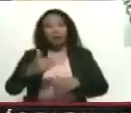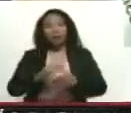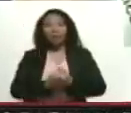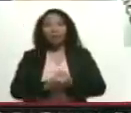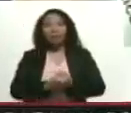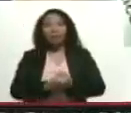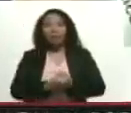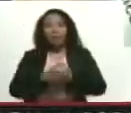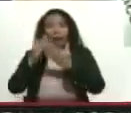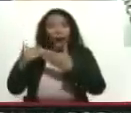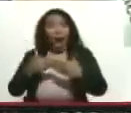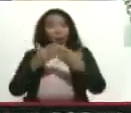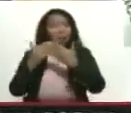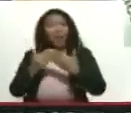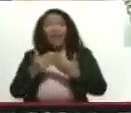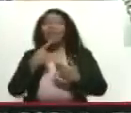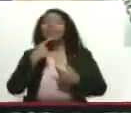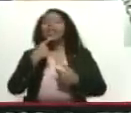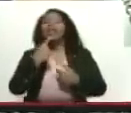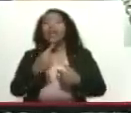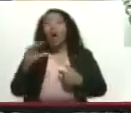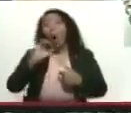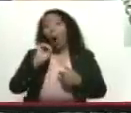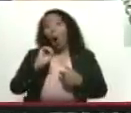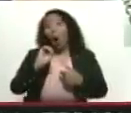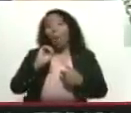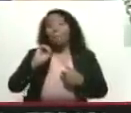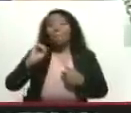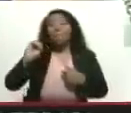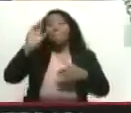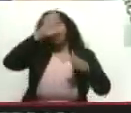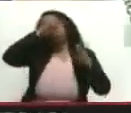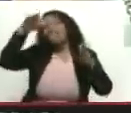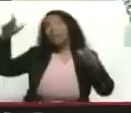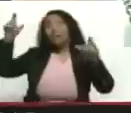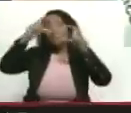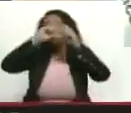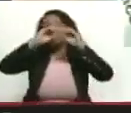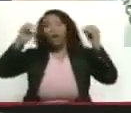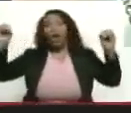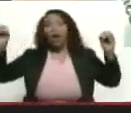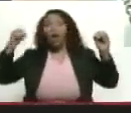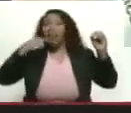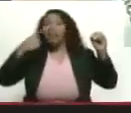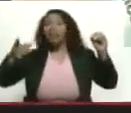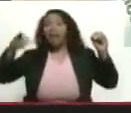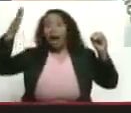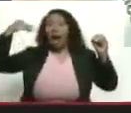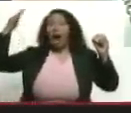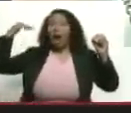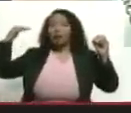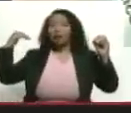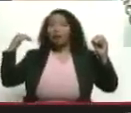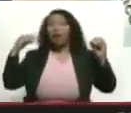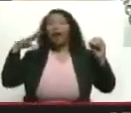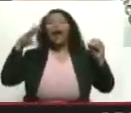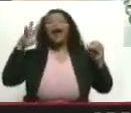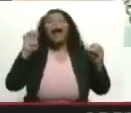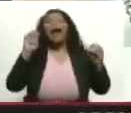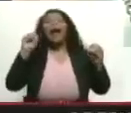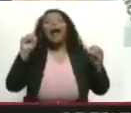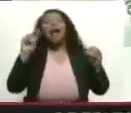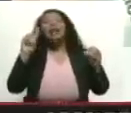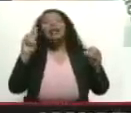Estudiantes por solamente decir o pintar una consigna en una pared, caso Enrique Rodríguez, para hablar de uno entre